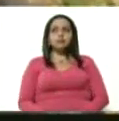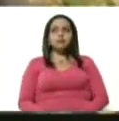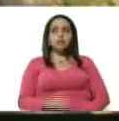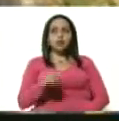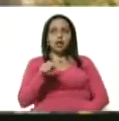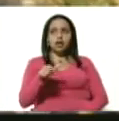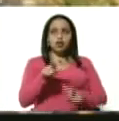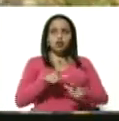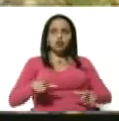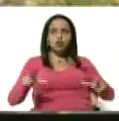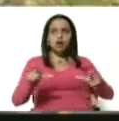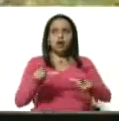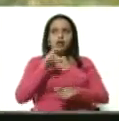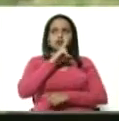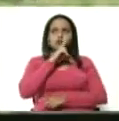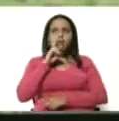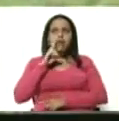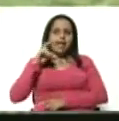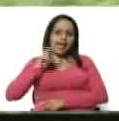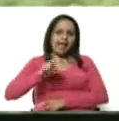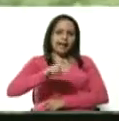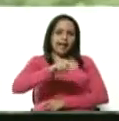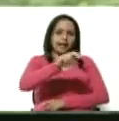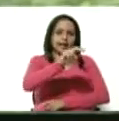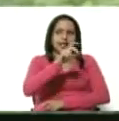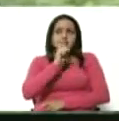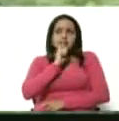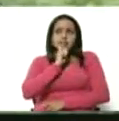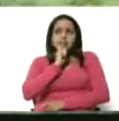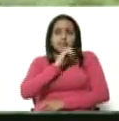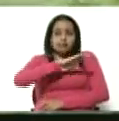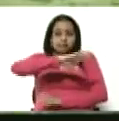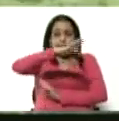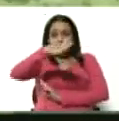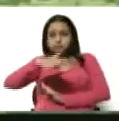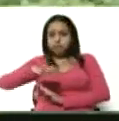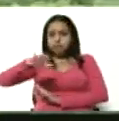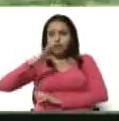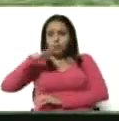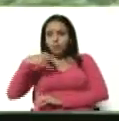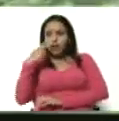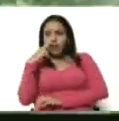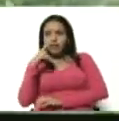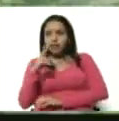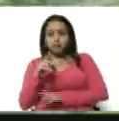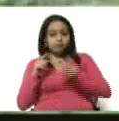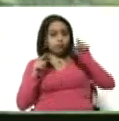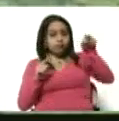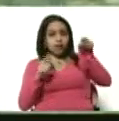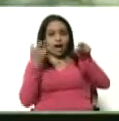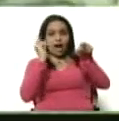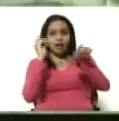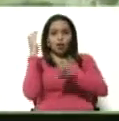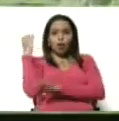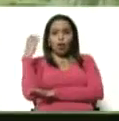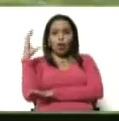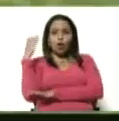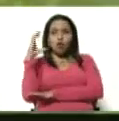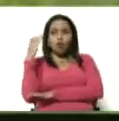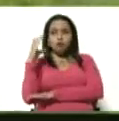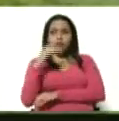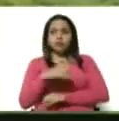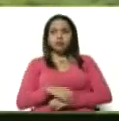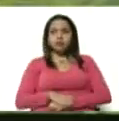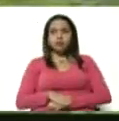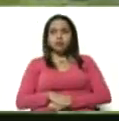la difícil topografía, como ustedes pueden ver, del lado allá está la República de Colombia.